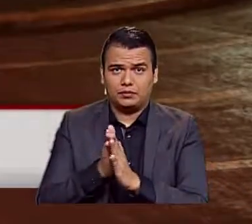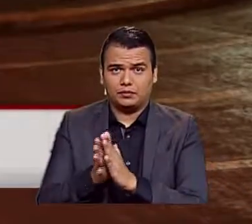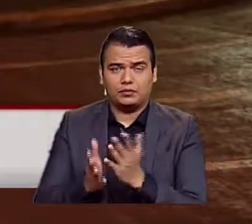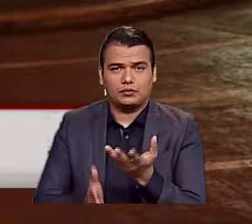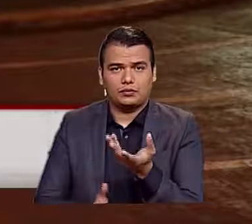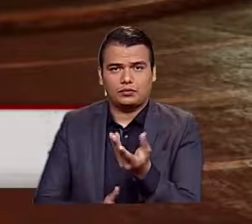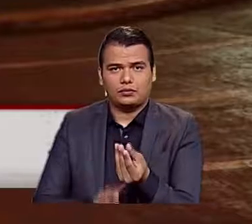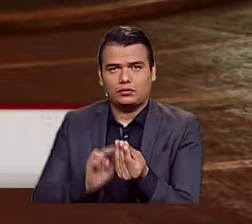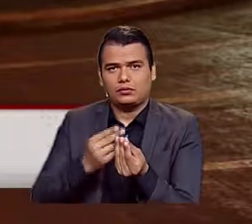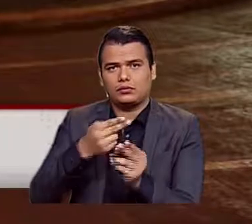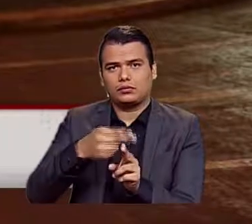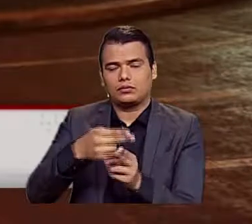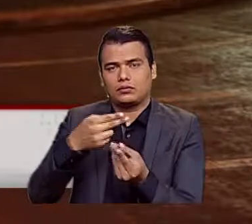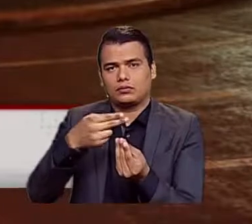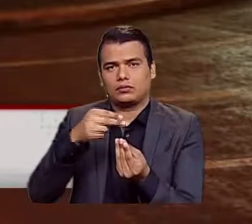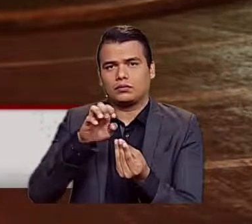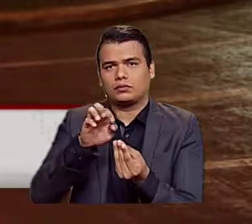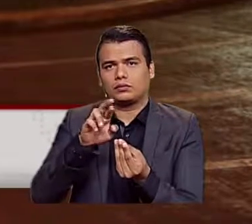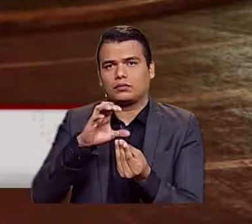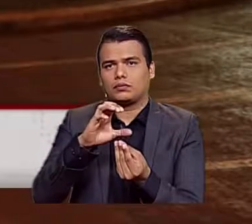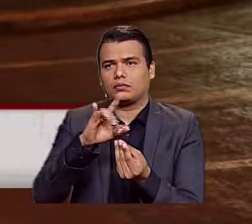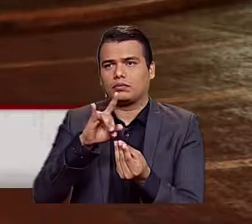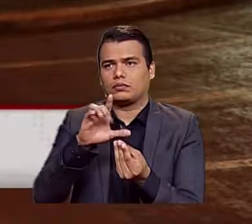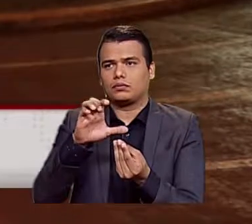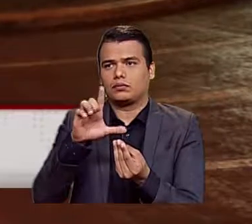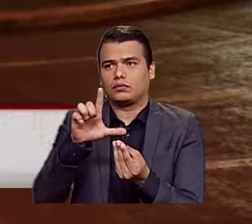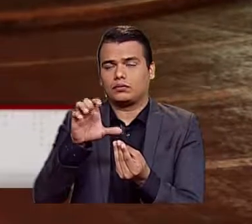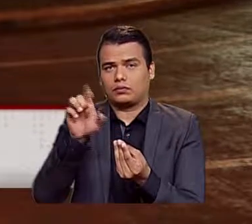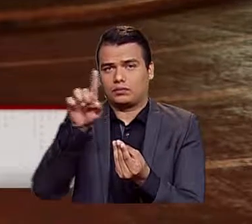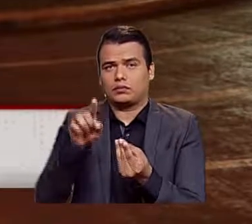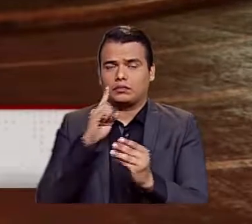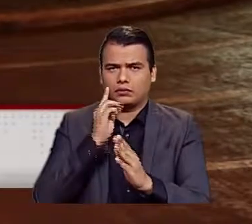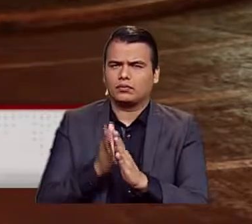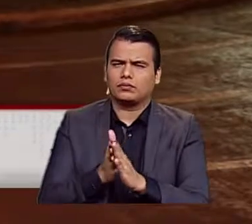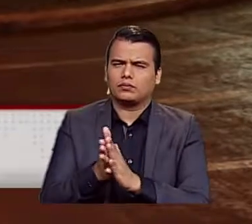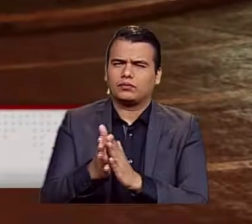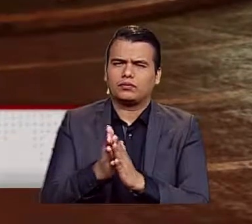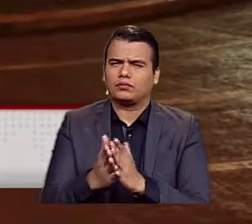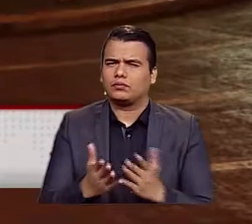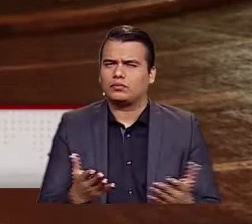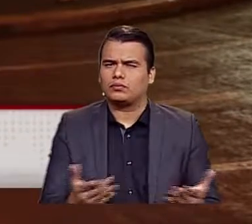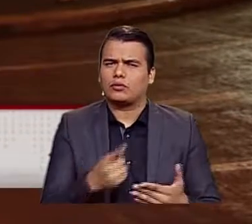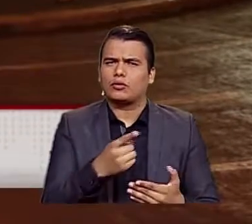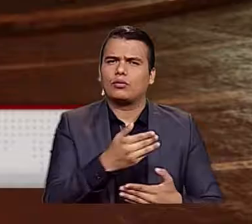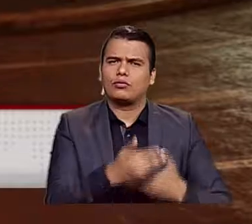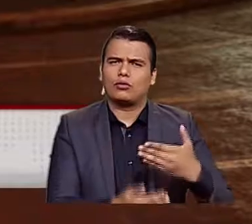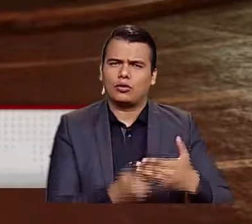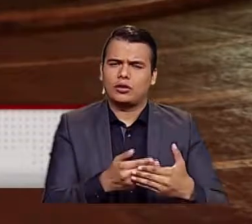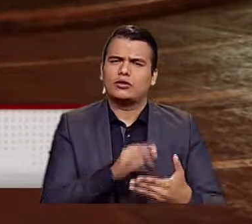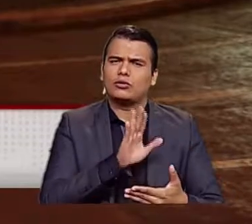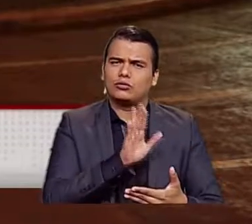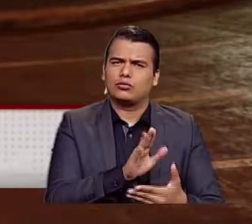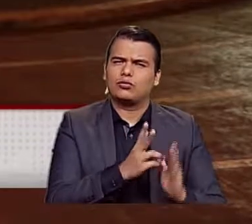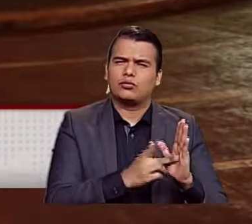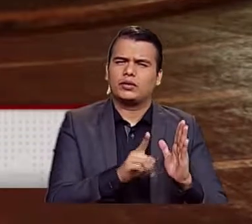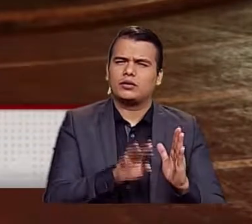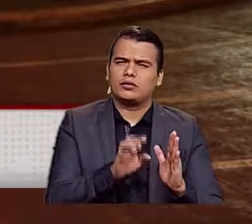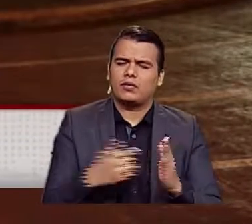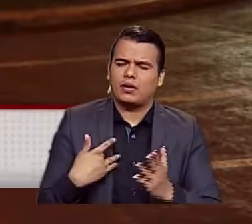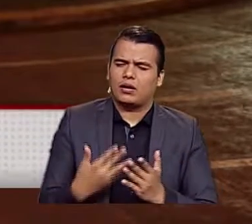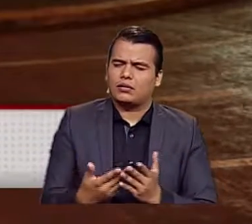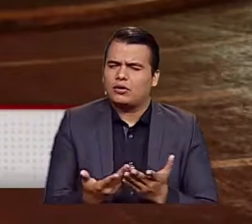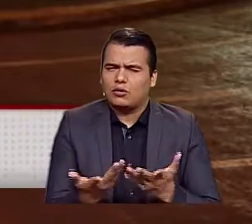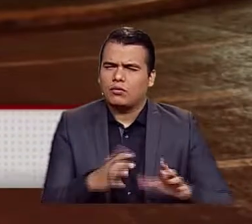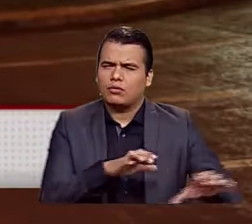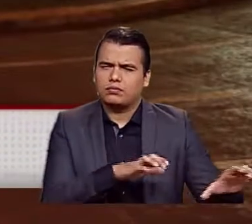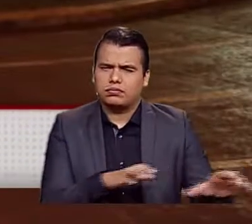Tarea Hércules acaba de entregar un balance de lo que ha sido las operaciones durante el 2019. Un total de 350